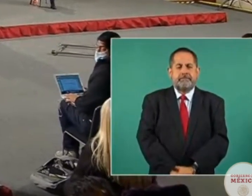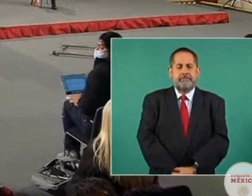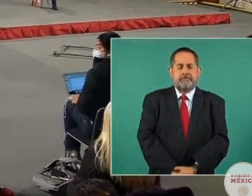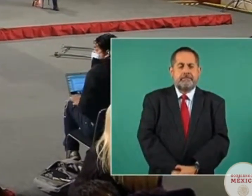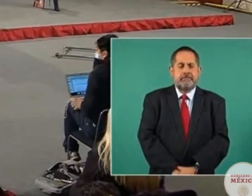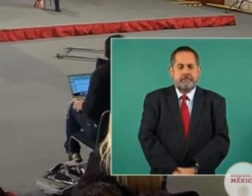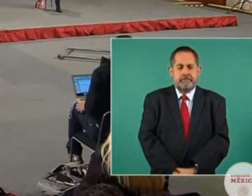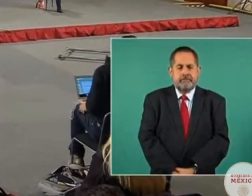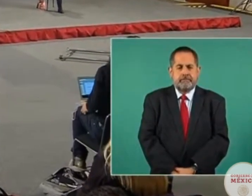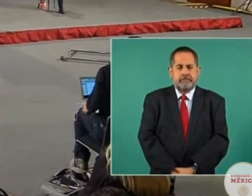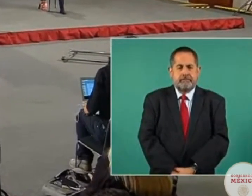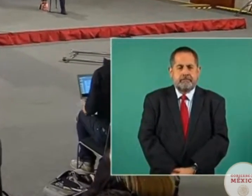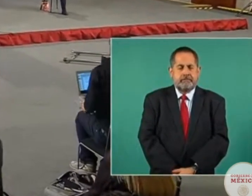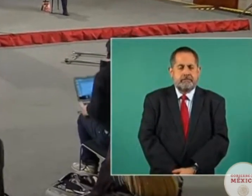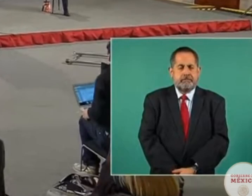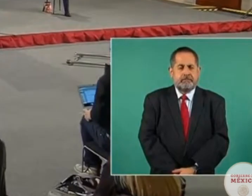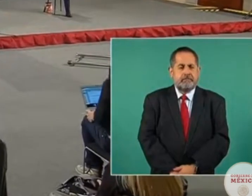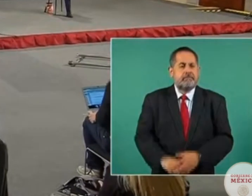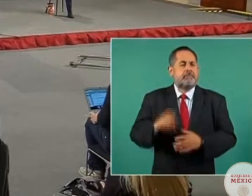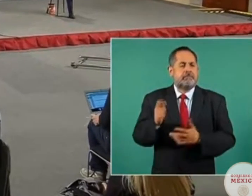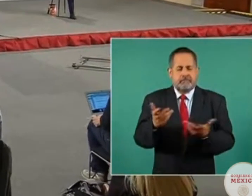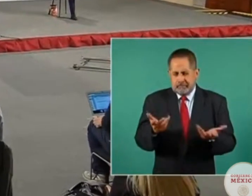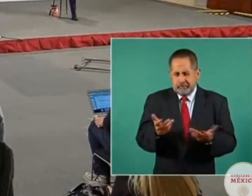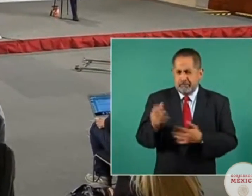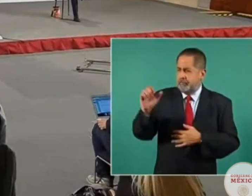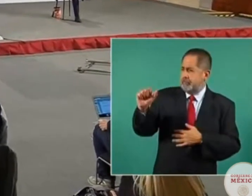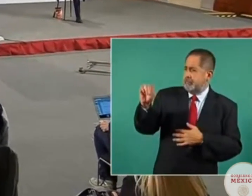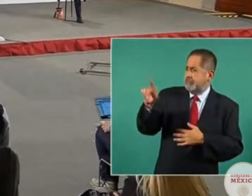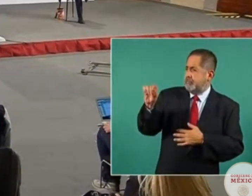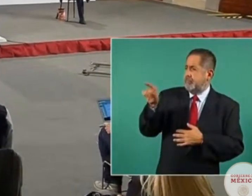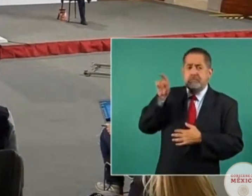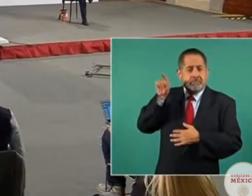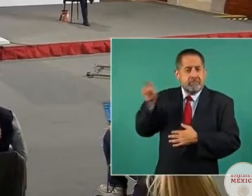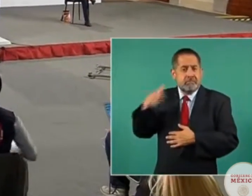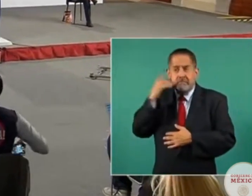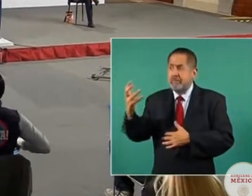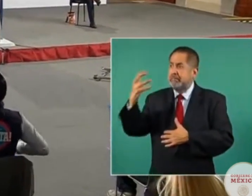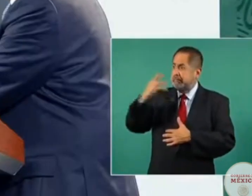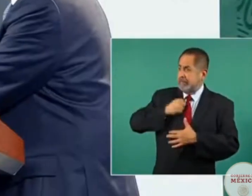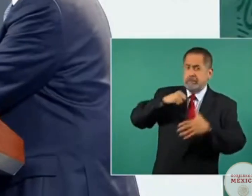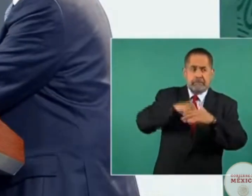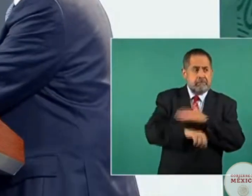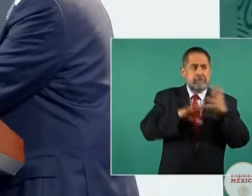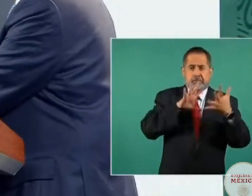Con la novedad que AMLO me quiere meter a la cárcel.